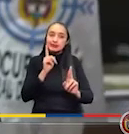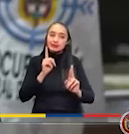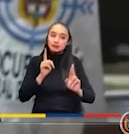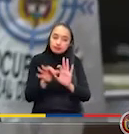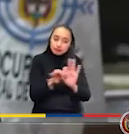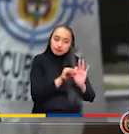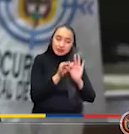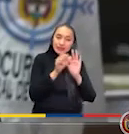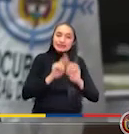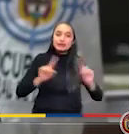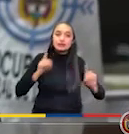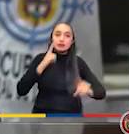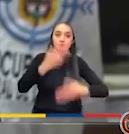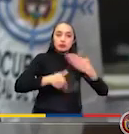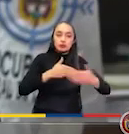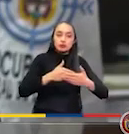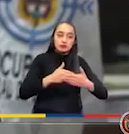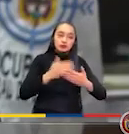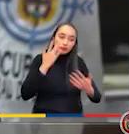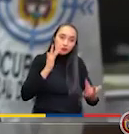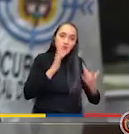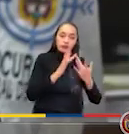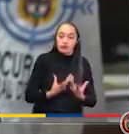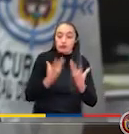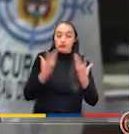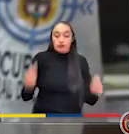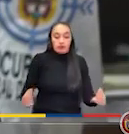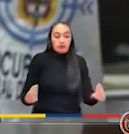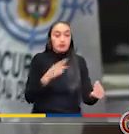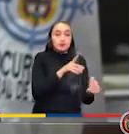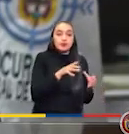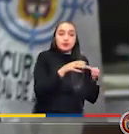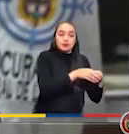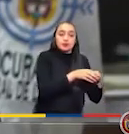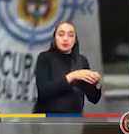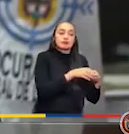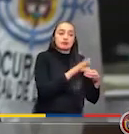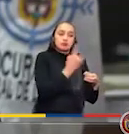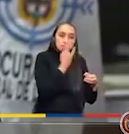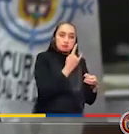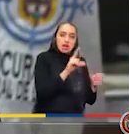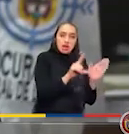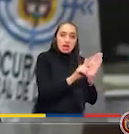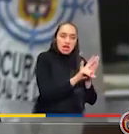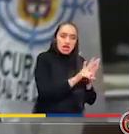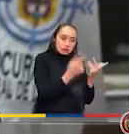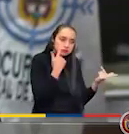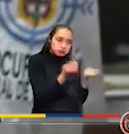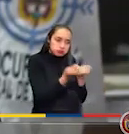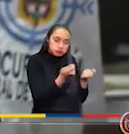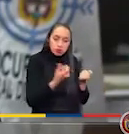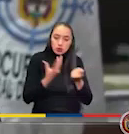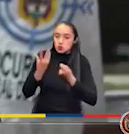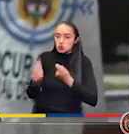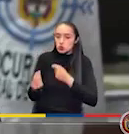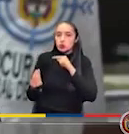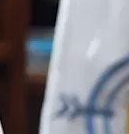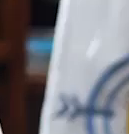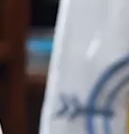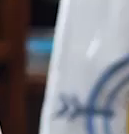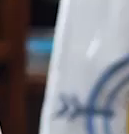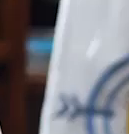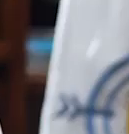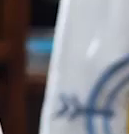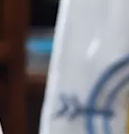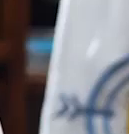armados al margen de la ley en comparación con los acercamientos con organizaciones criminales de alto impacto